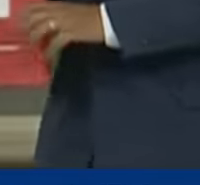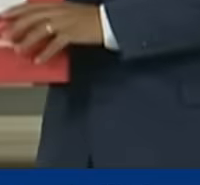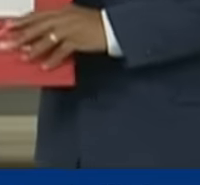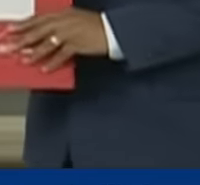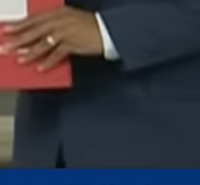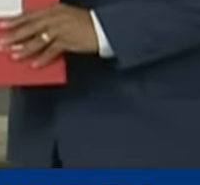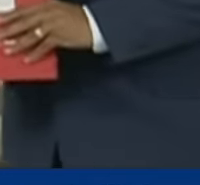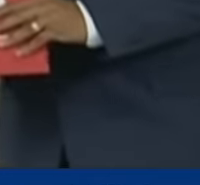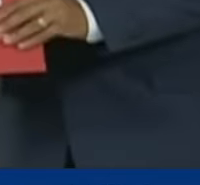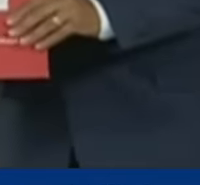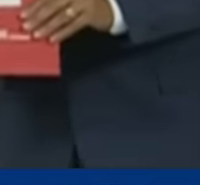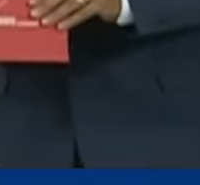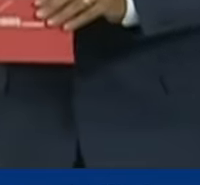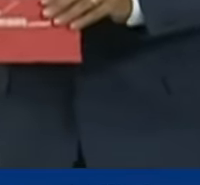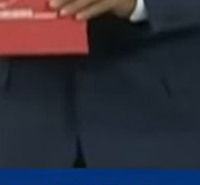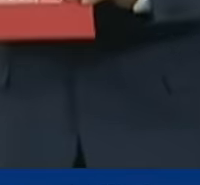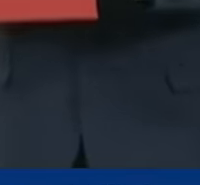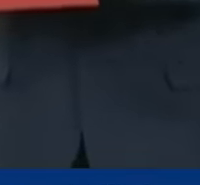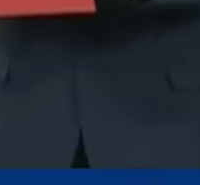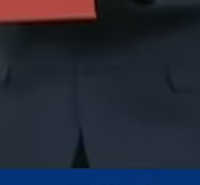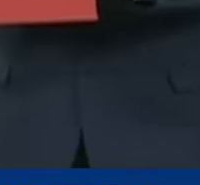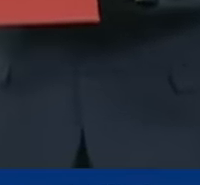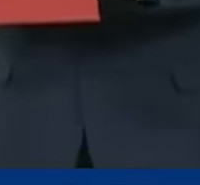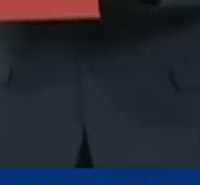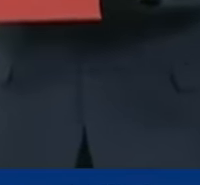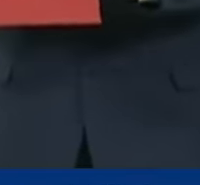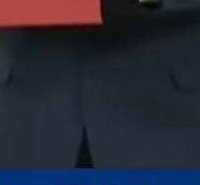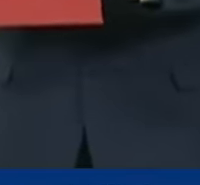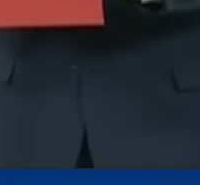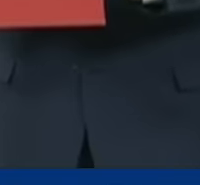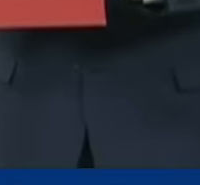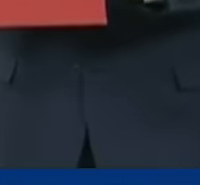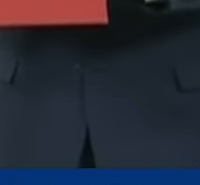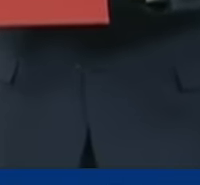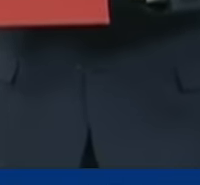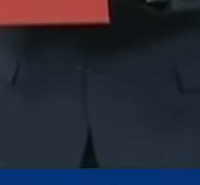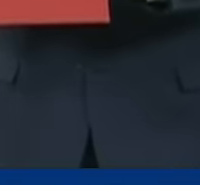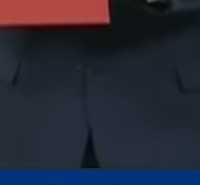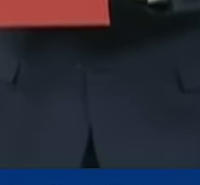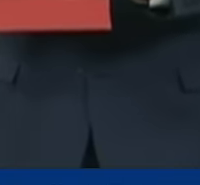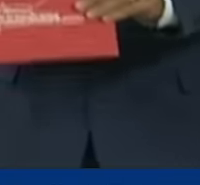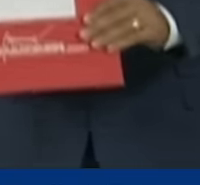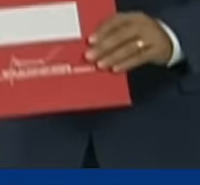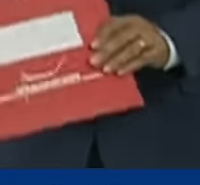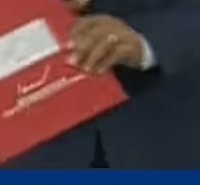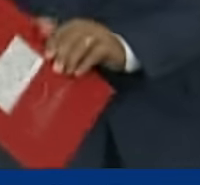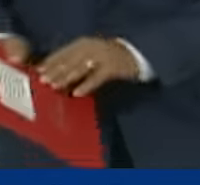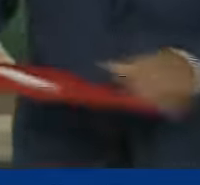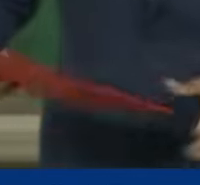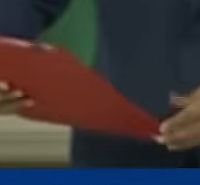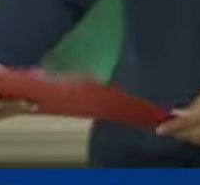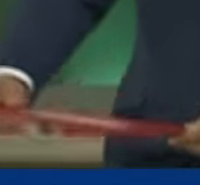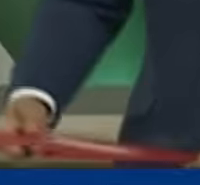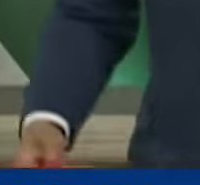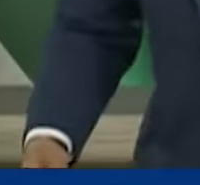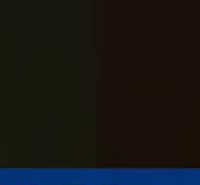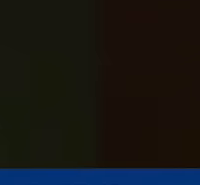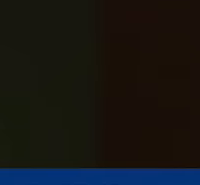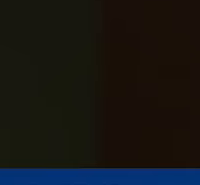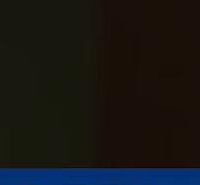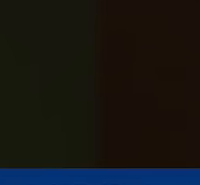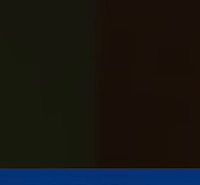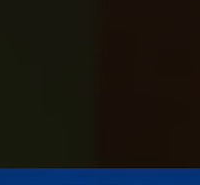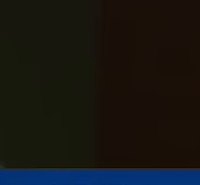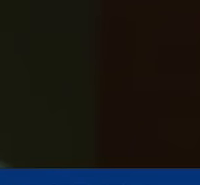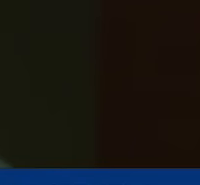Serpiente, ubicada en la plataforma del TANA. Allí vemos entonces la firma, la segunda firma que establecen